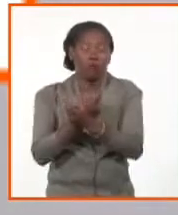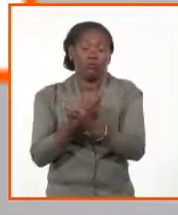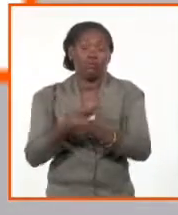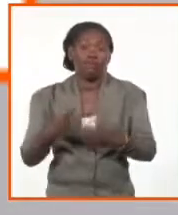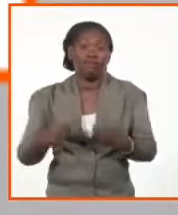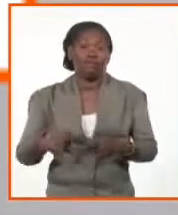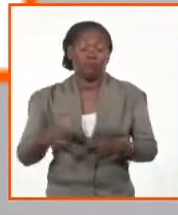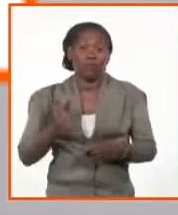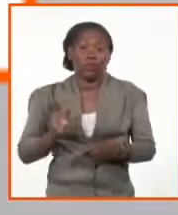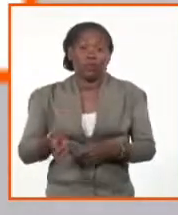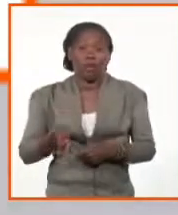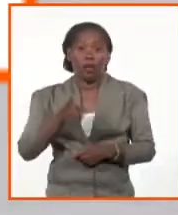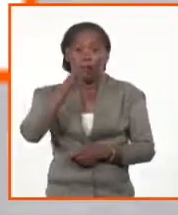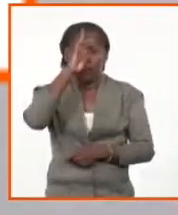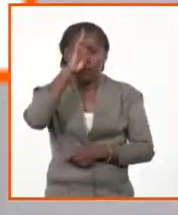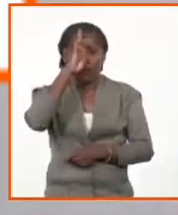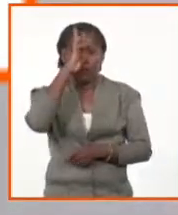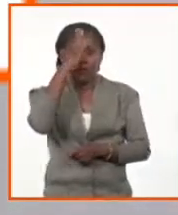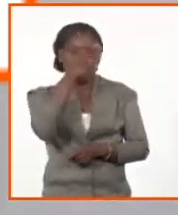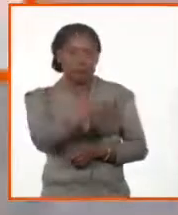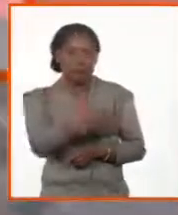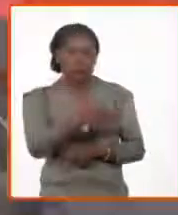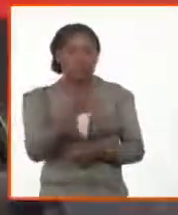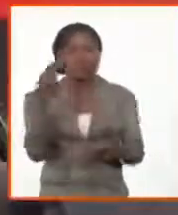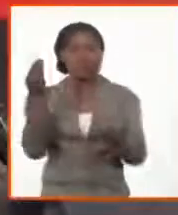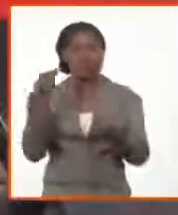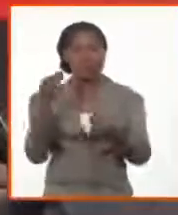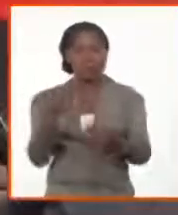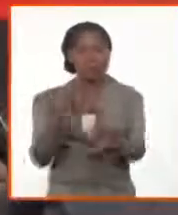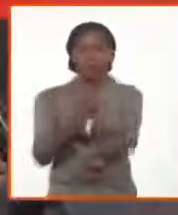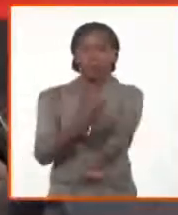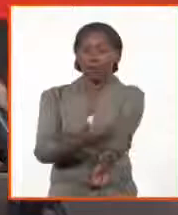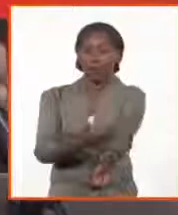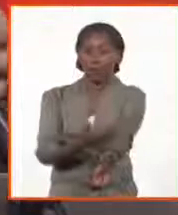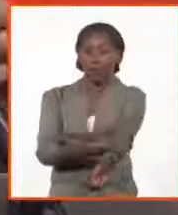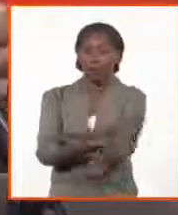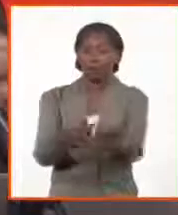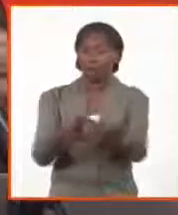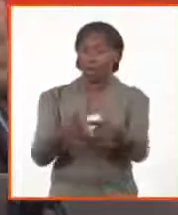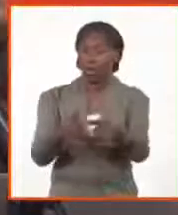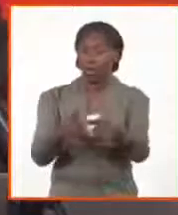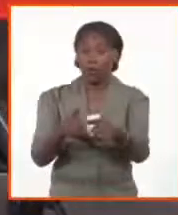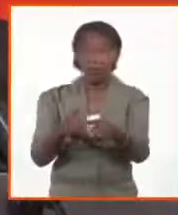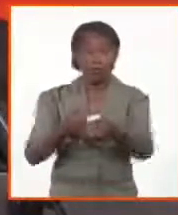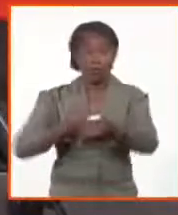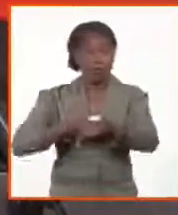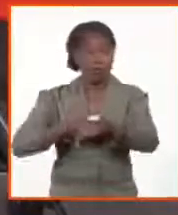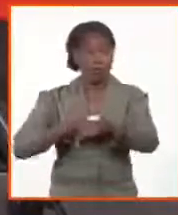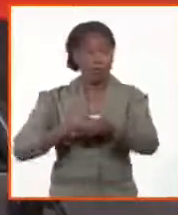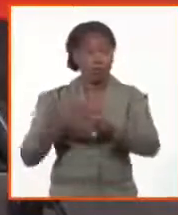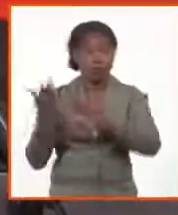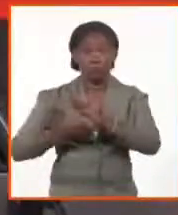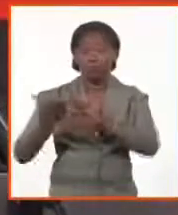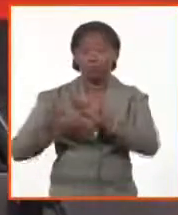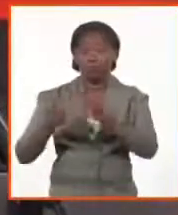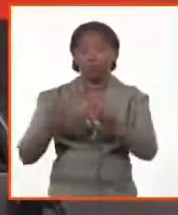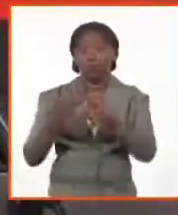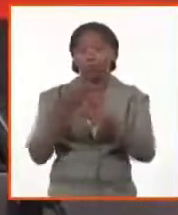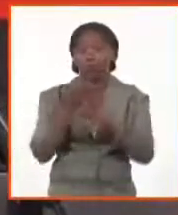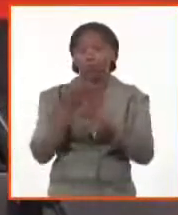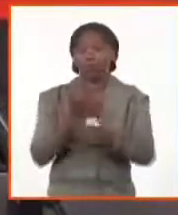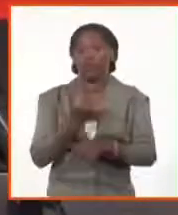evidente pero también es menos el tiempo que tenemos para actuar qué ocurre